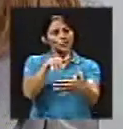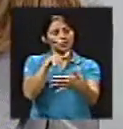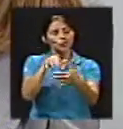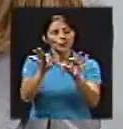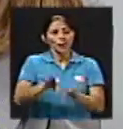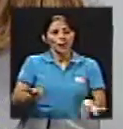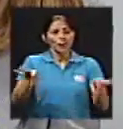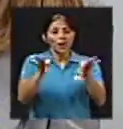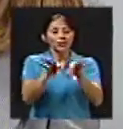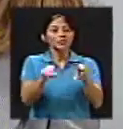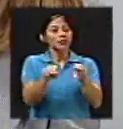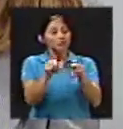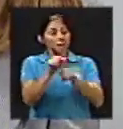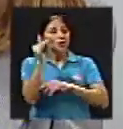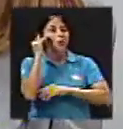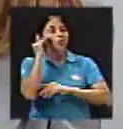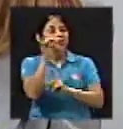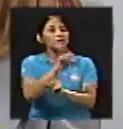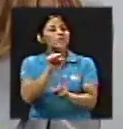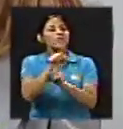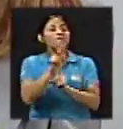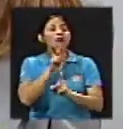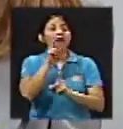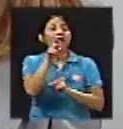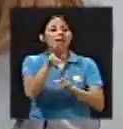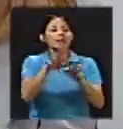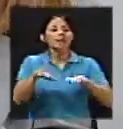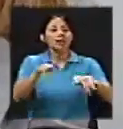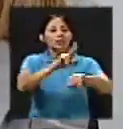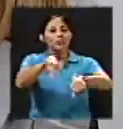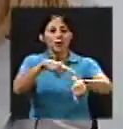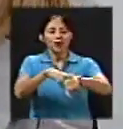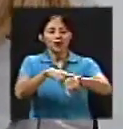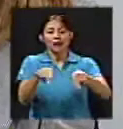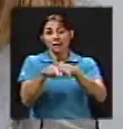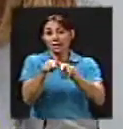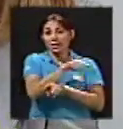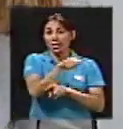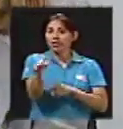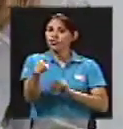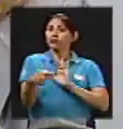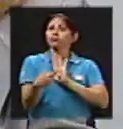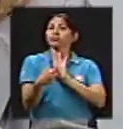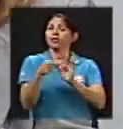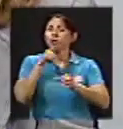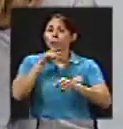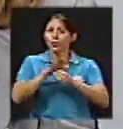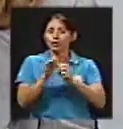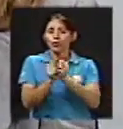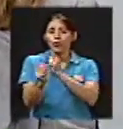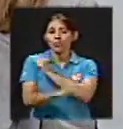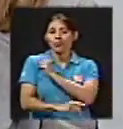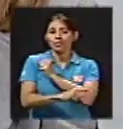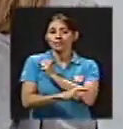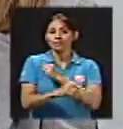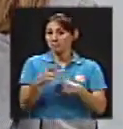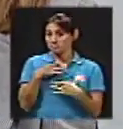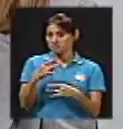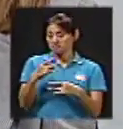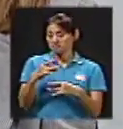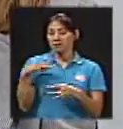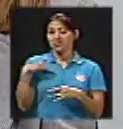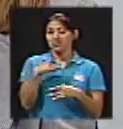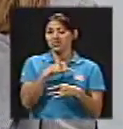la realidad nacional, pero que además han mostrado pues un gran compromiso con el país. Y es interesante porque el Ministerio de Comercio Exterior